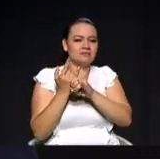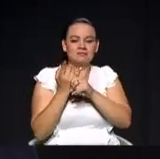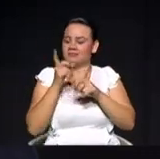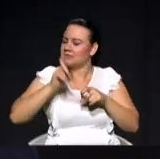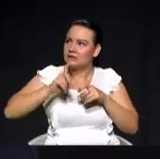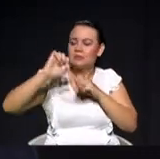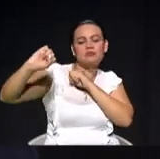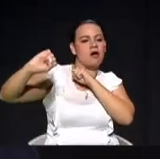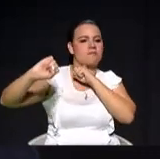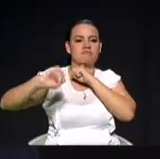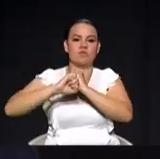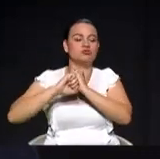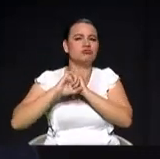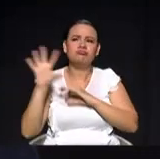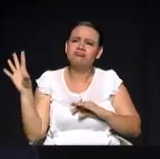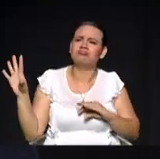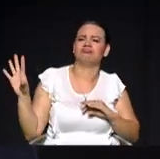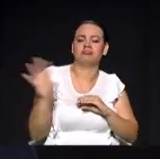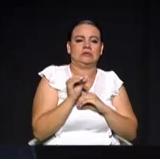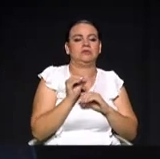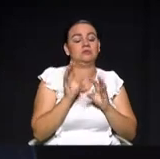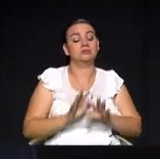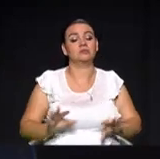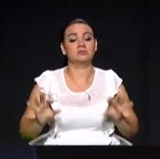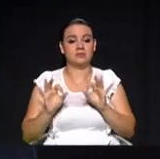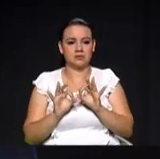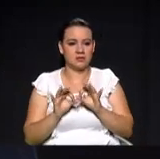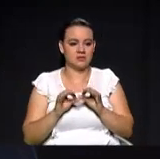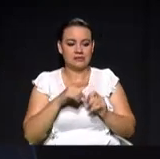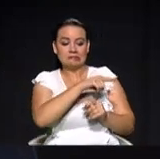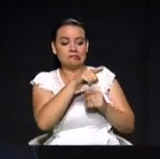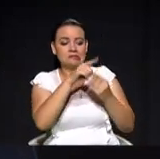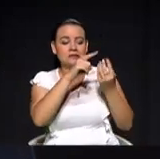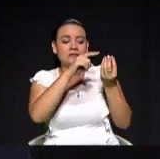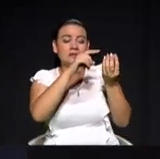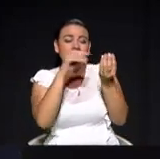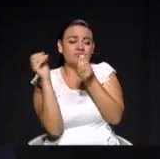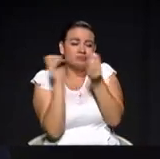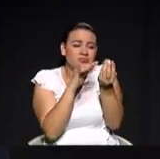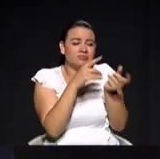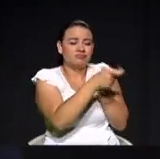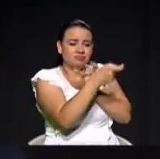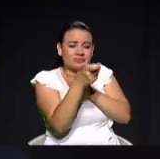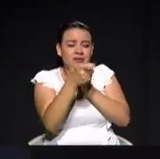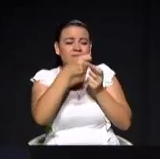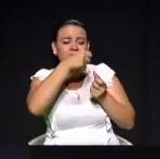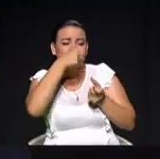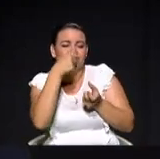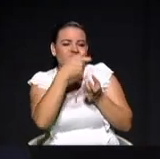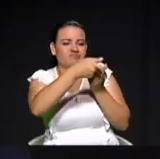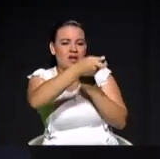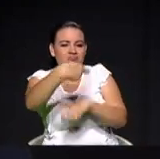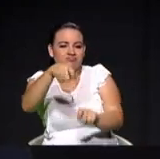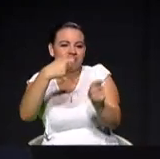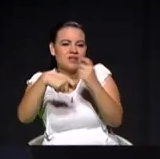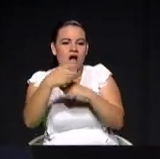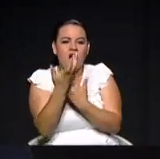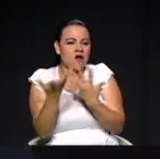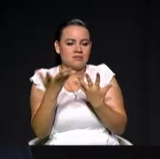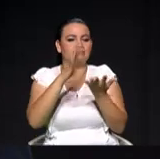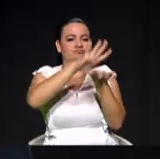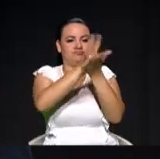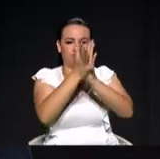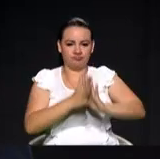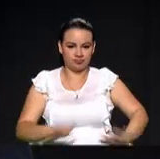de todas las fuerzas para lograr combatir el crimen igualmente vamos a proteger el patrimonio de la